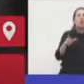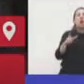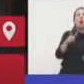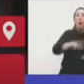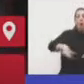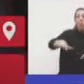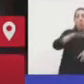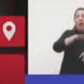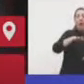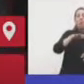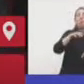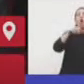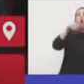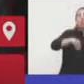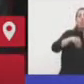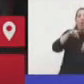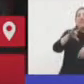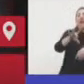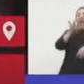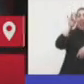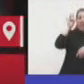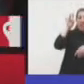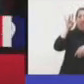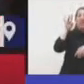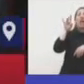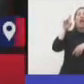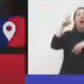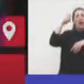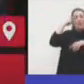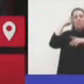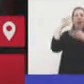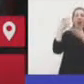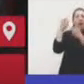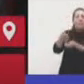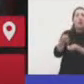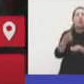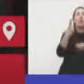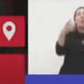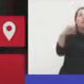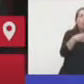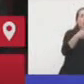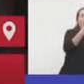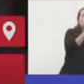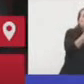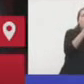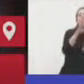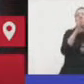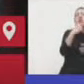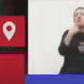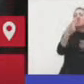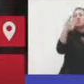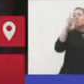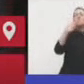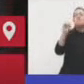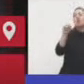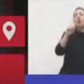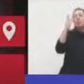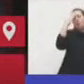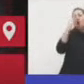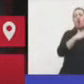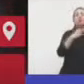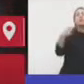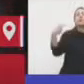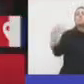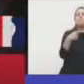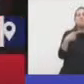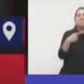digo, identificar nada persecutorio, nada policial, simplemente nosotros hablamos como somos personas físicas, personas humanas,